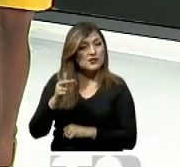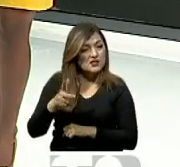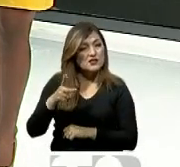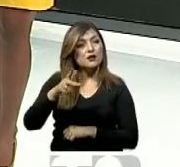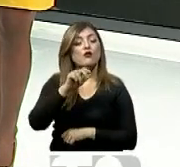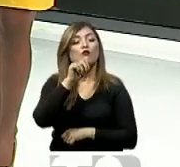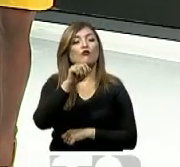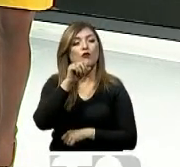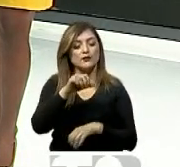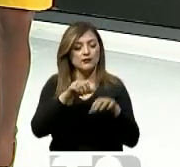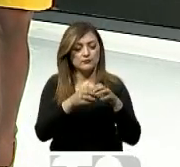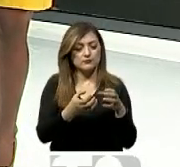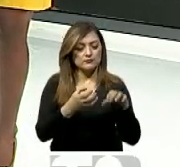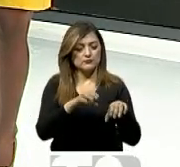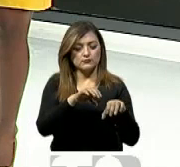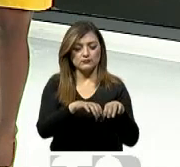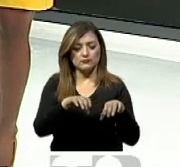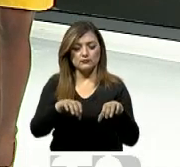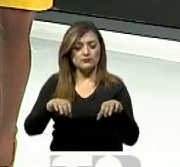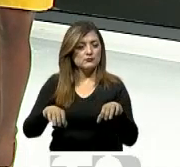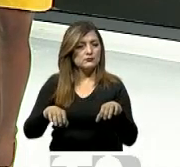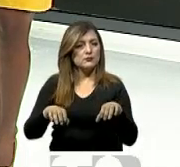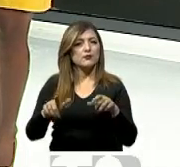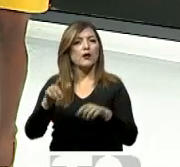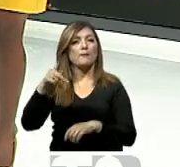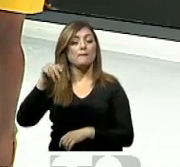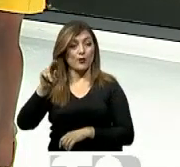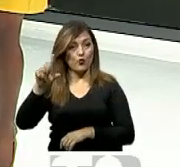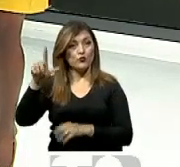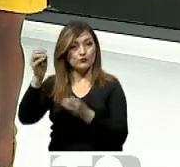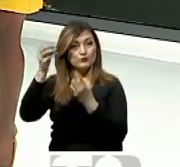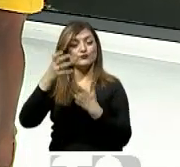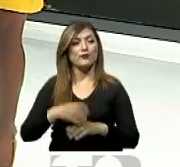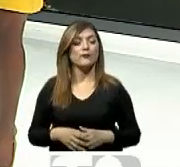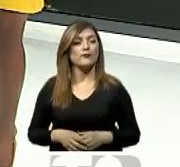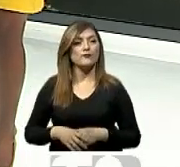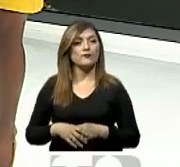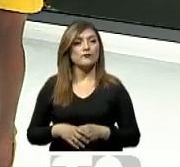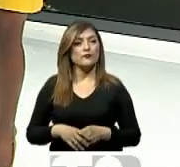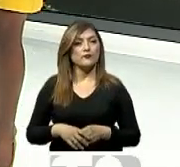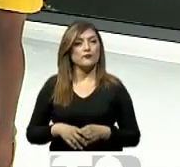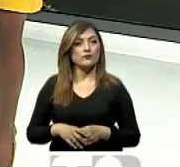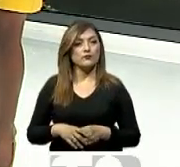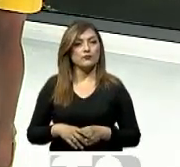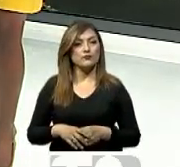falta que sean adoquinadas. En el lugar está nuestro compañero Paul Cuello con toda la información. Paul, adelante.